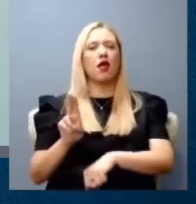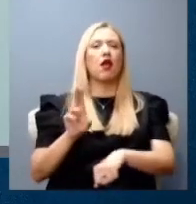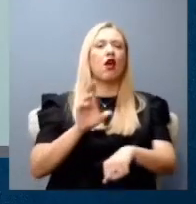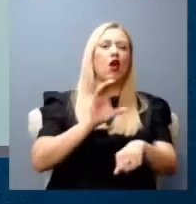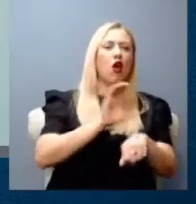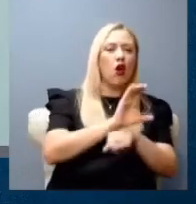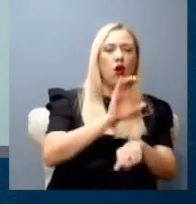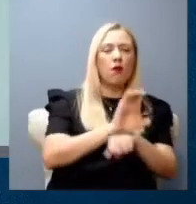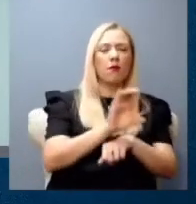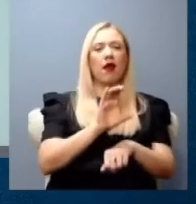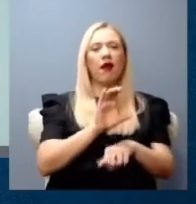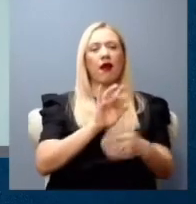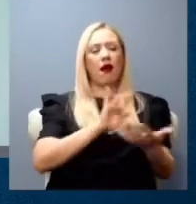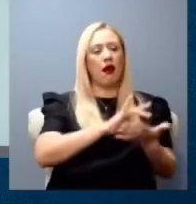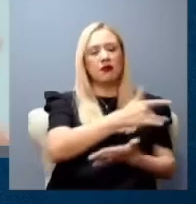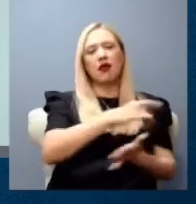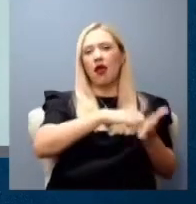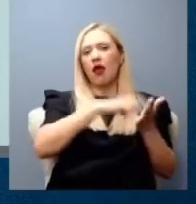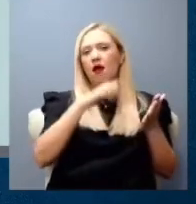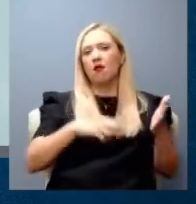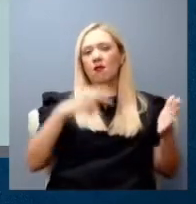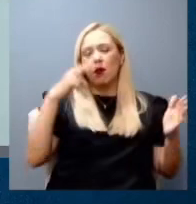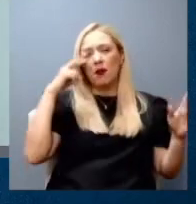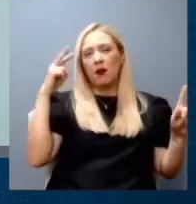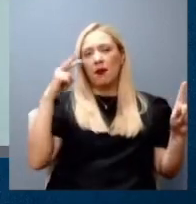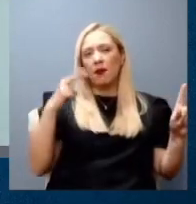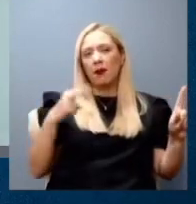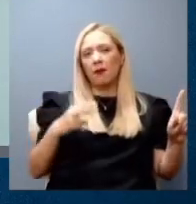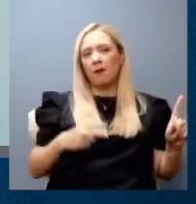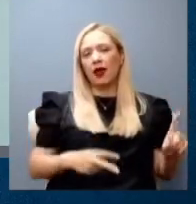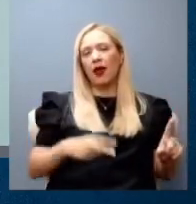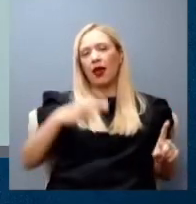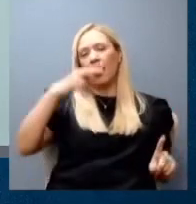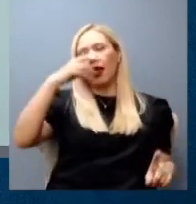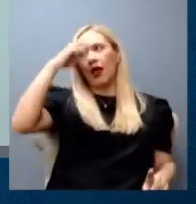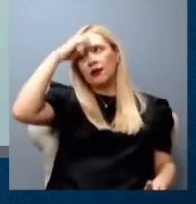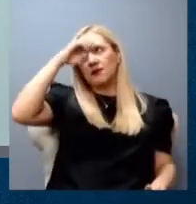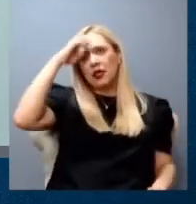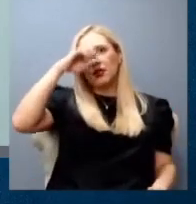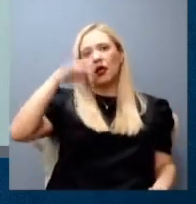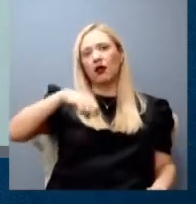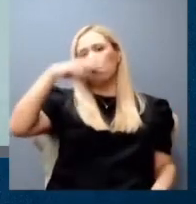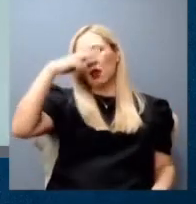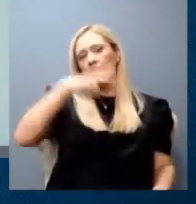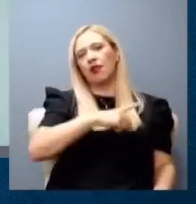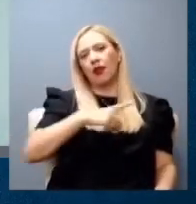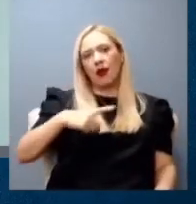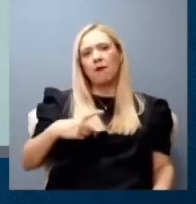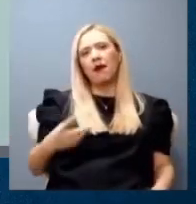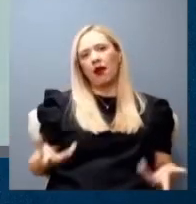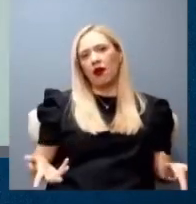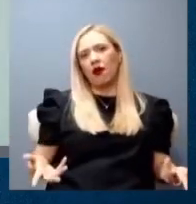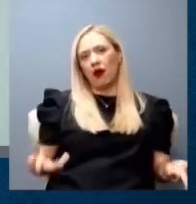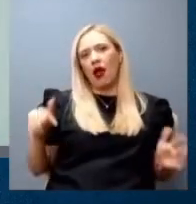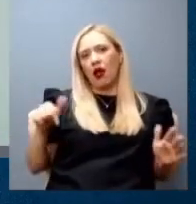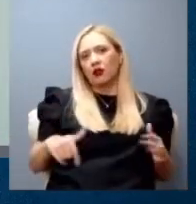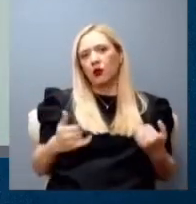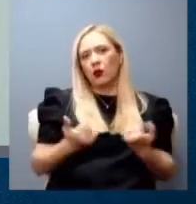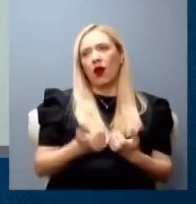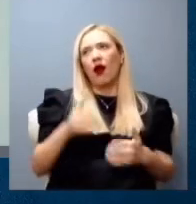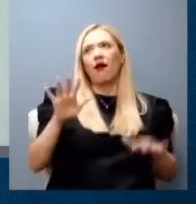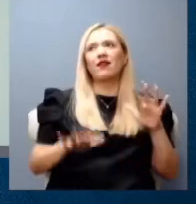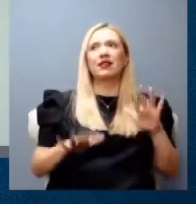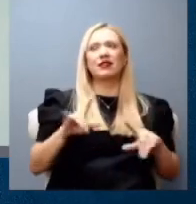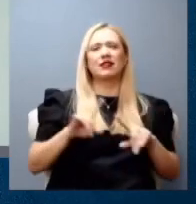nos han marcado obviamente una experiencia que en México también se debería visualizar. A veces es distinto, es difícil